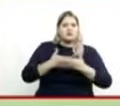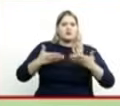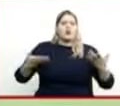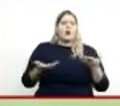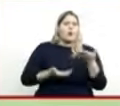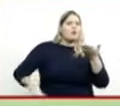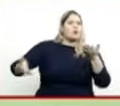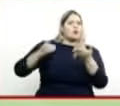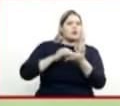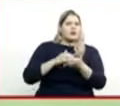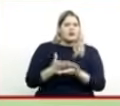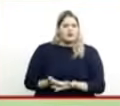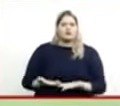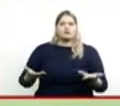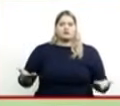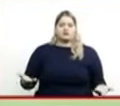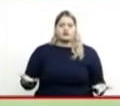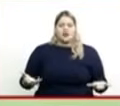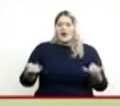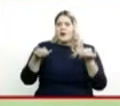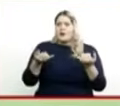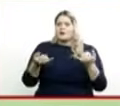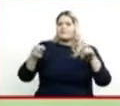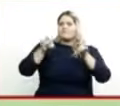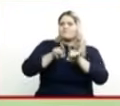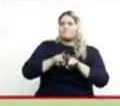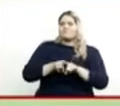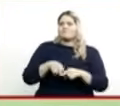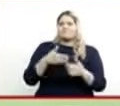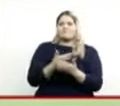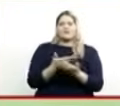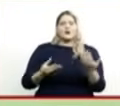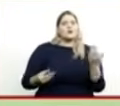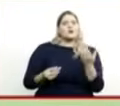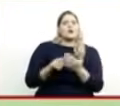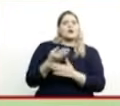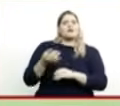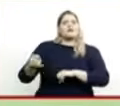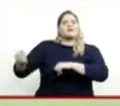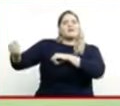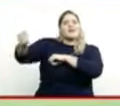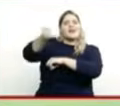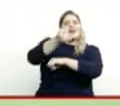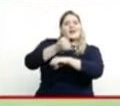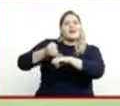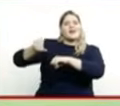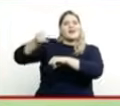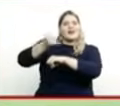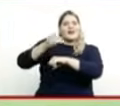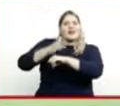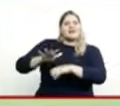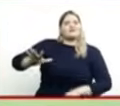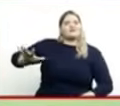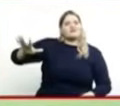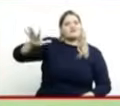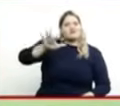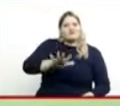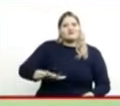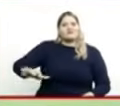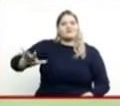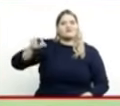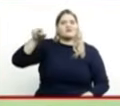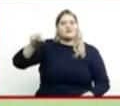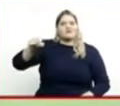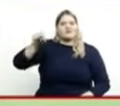Asimismo, llevamos luz a la hermosa isla de Guanaja y en la lejana Bruce Laguna,